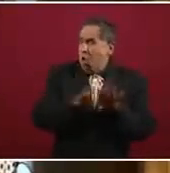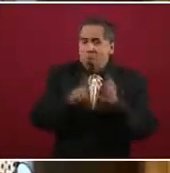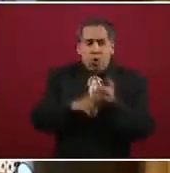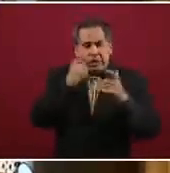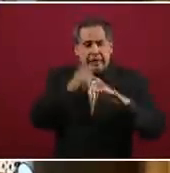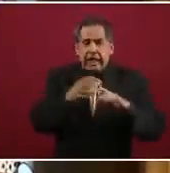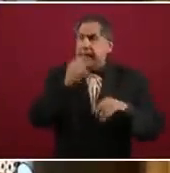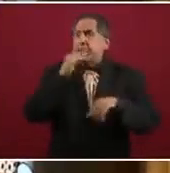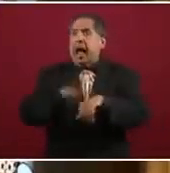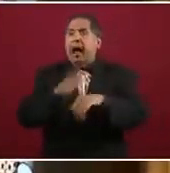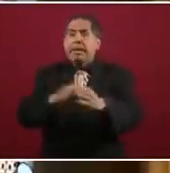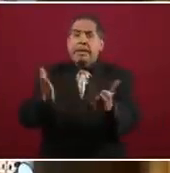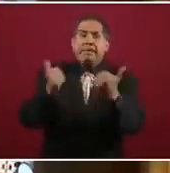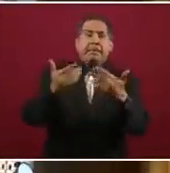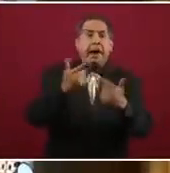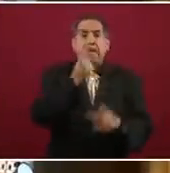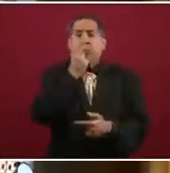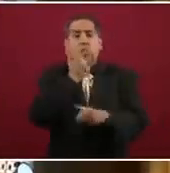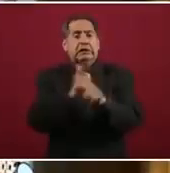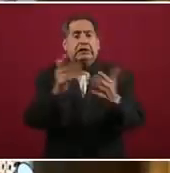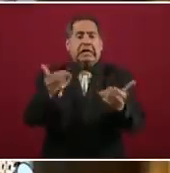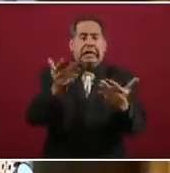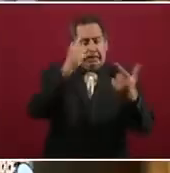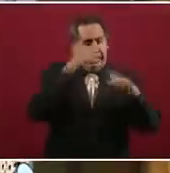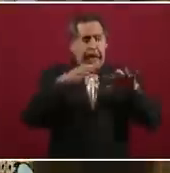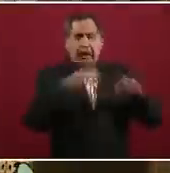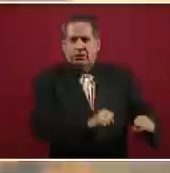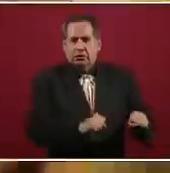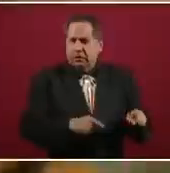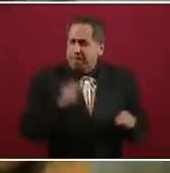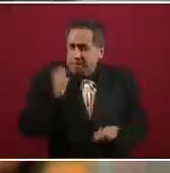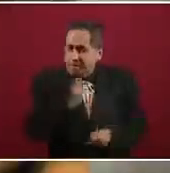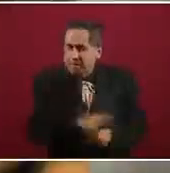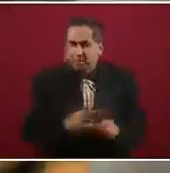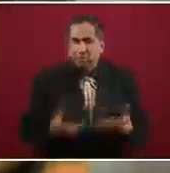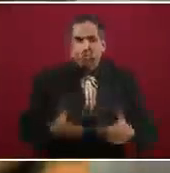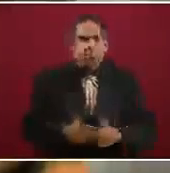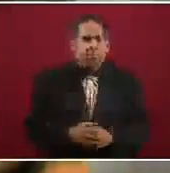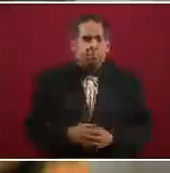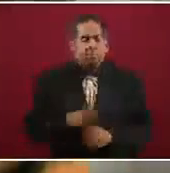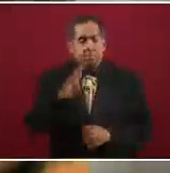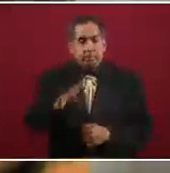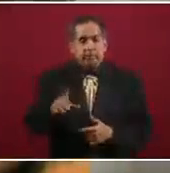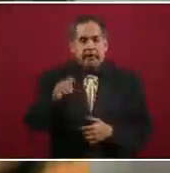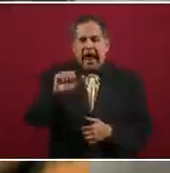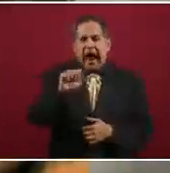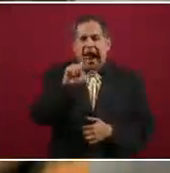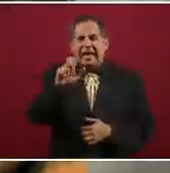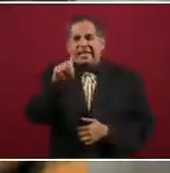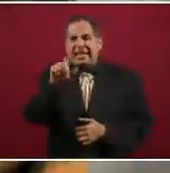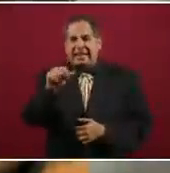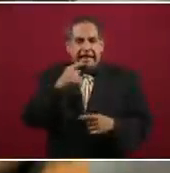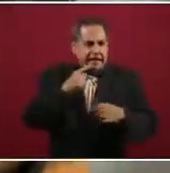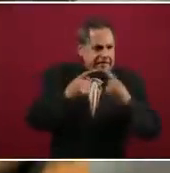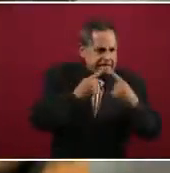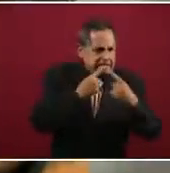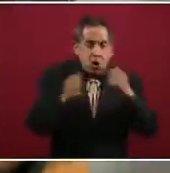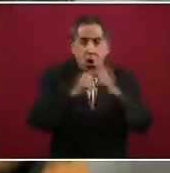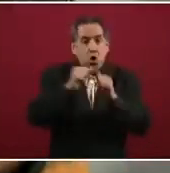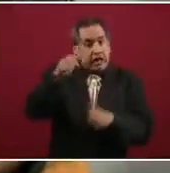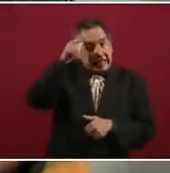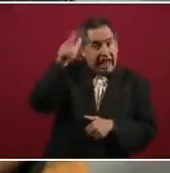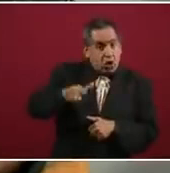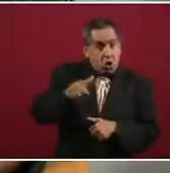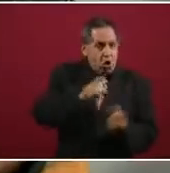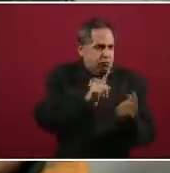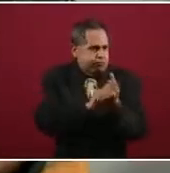la policía novohispánica para reprimir. Es Allende el que invita a Hidalgo. Y son